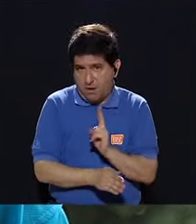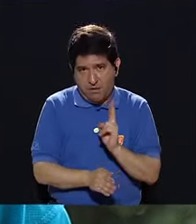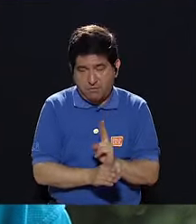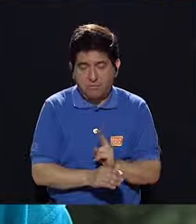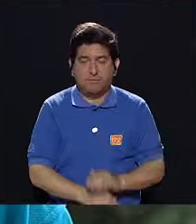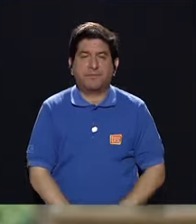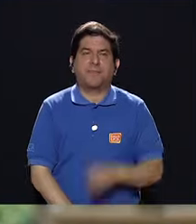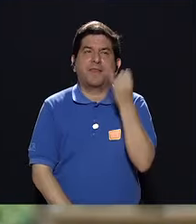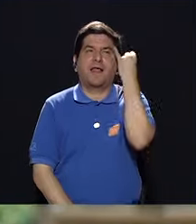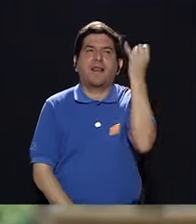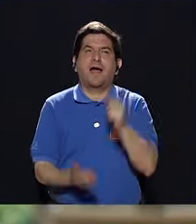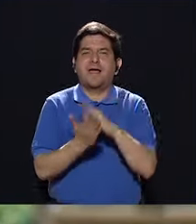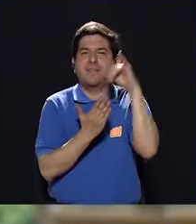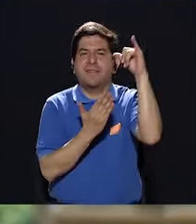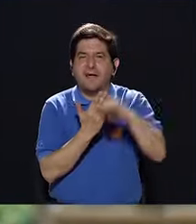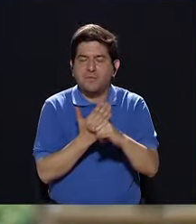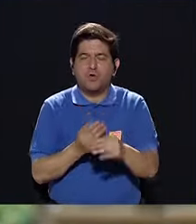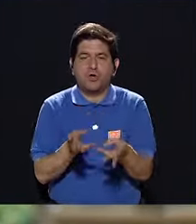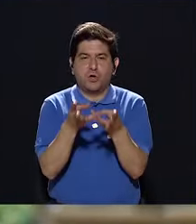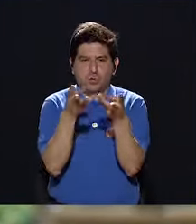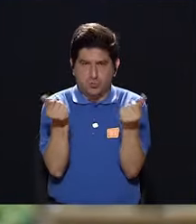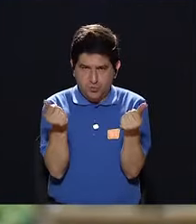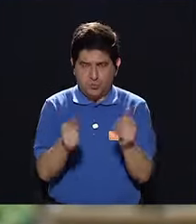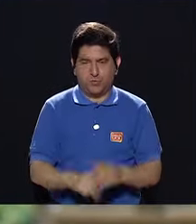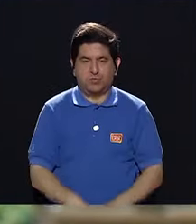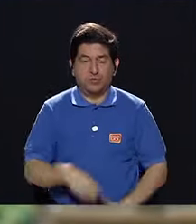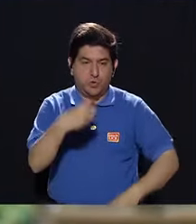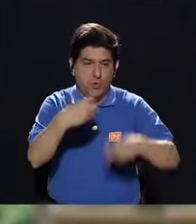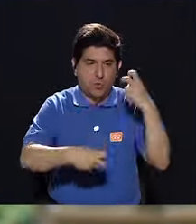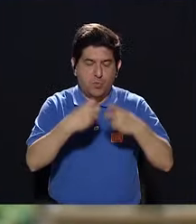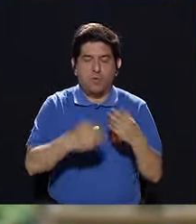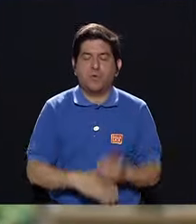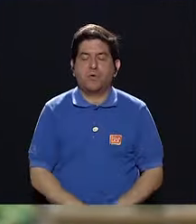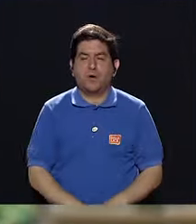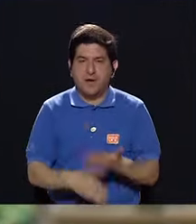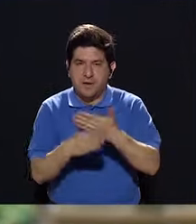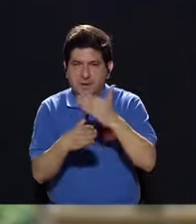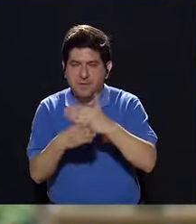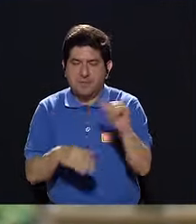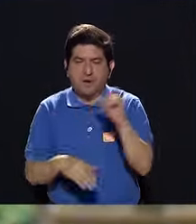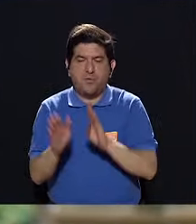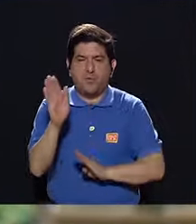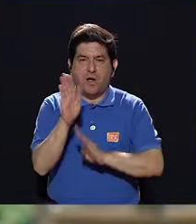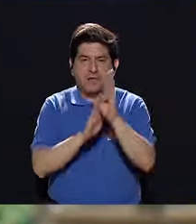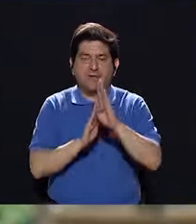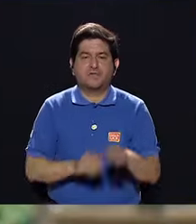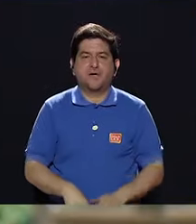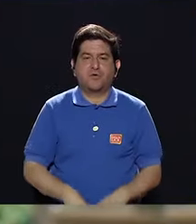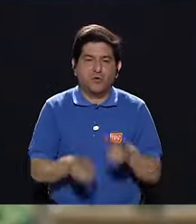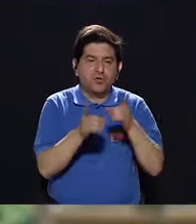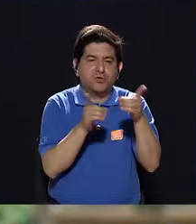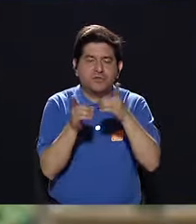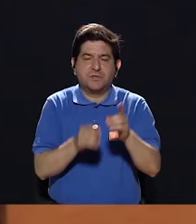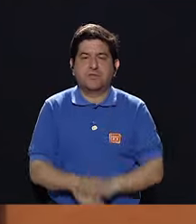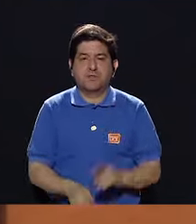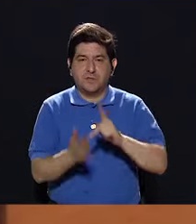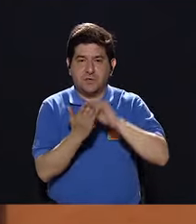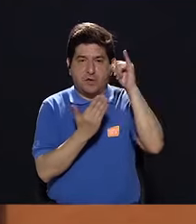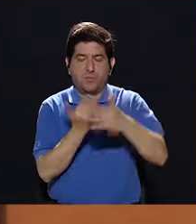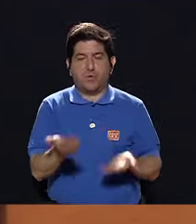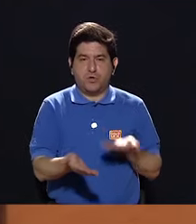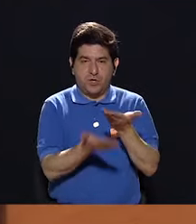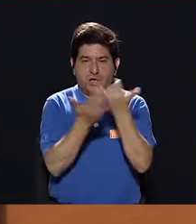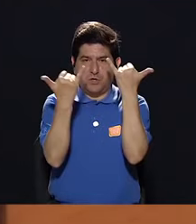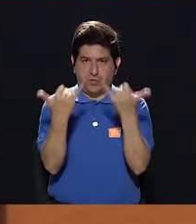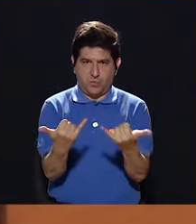utiliza. La idea del proyecto vendría a solucionar tanto el problema de abastecimiento como el desarrollo del distrito. El proyecto